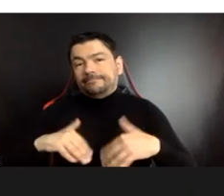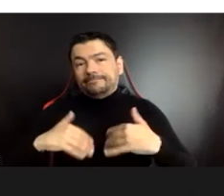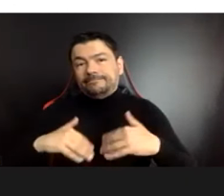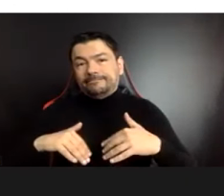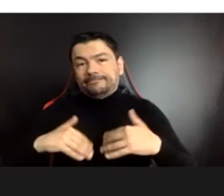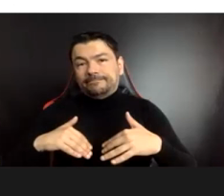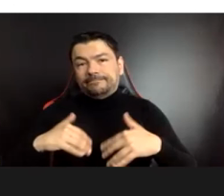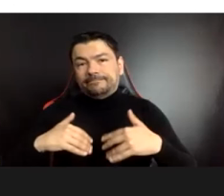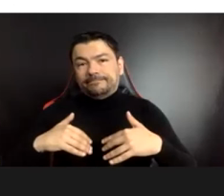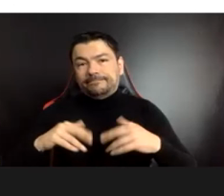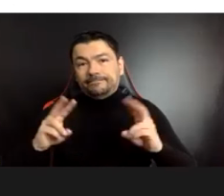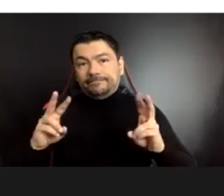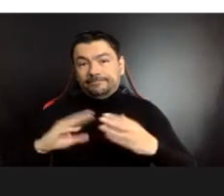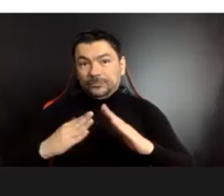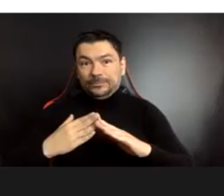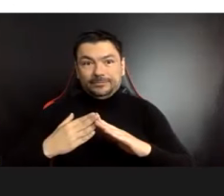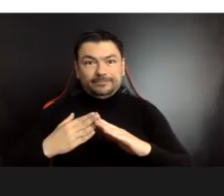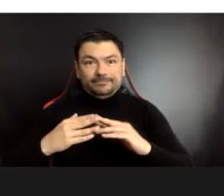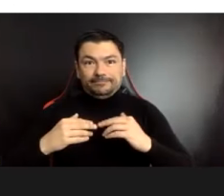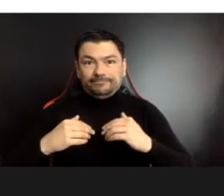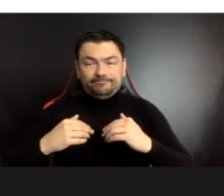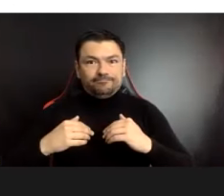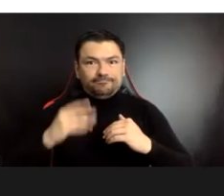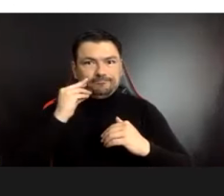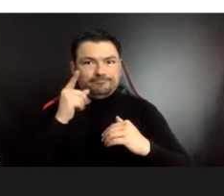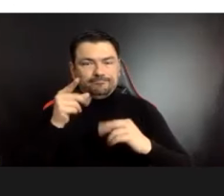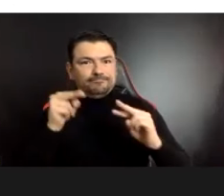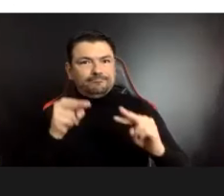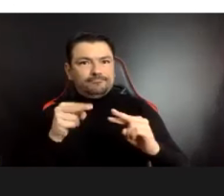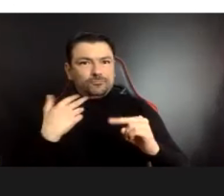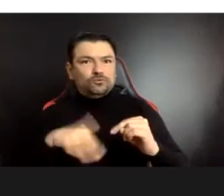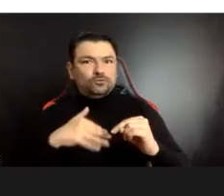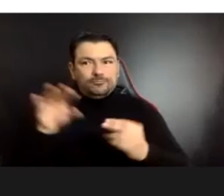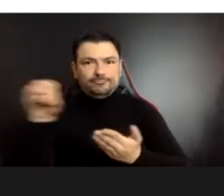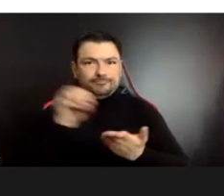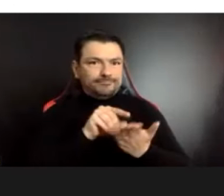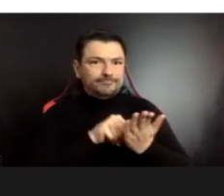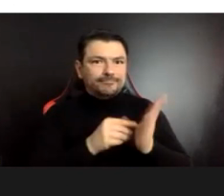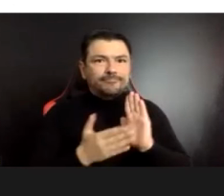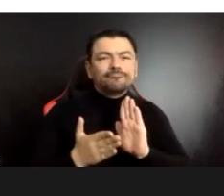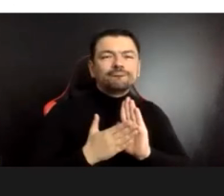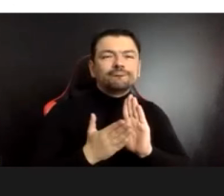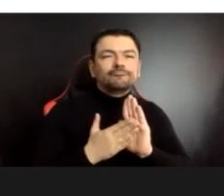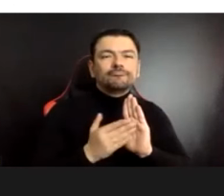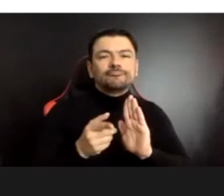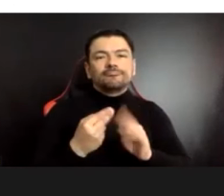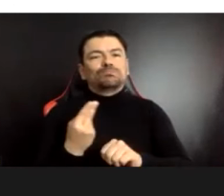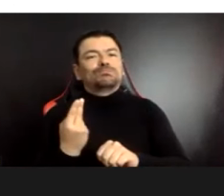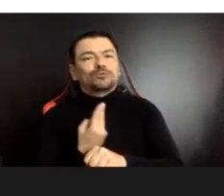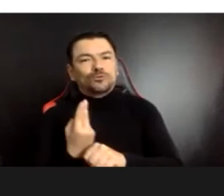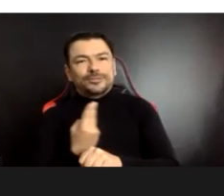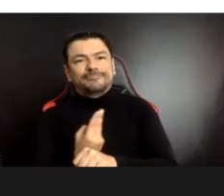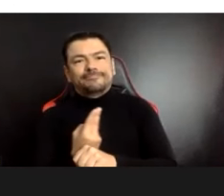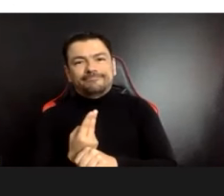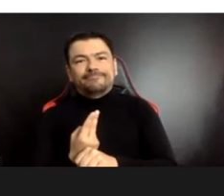la evidencia sea confiable y que se utilice. Me alegra mucho decir que estas